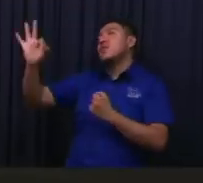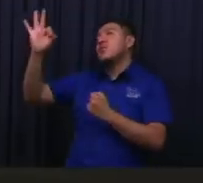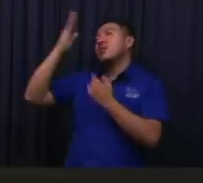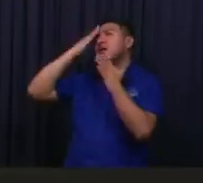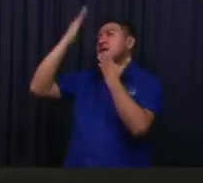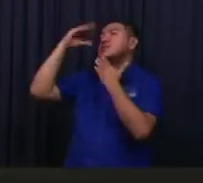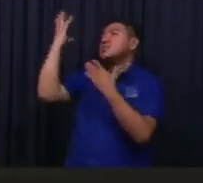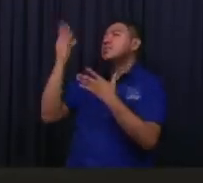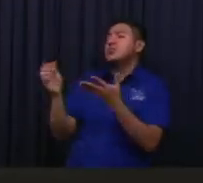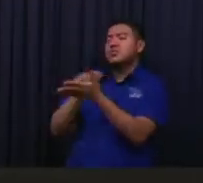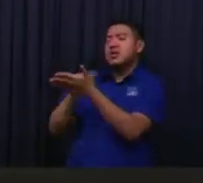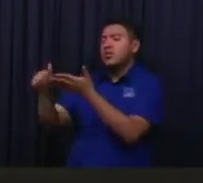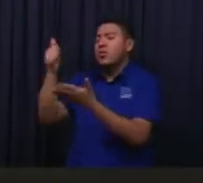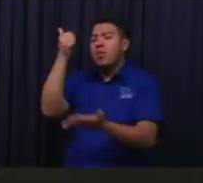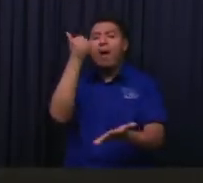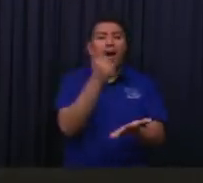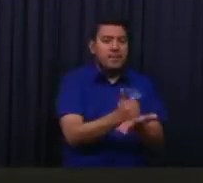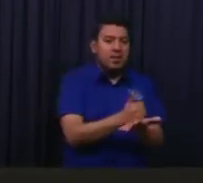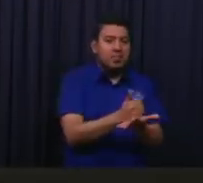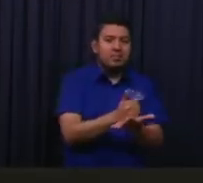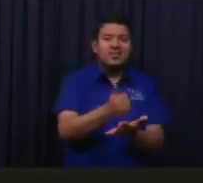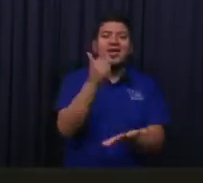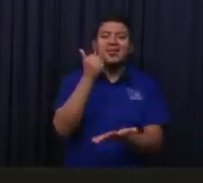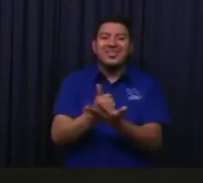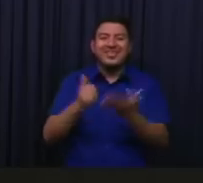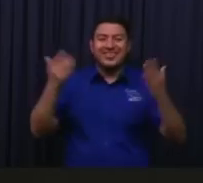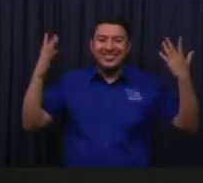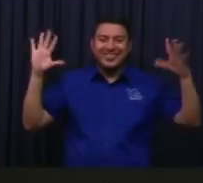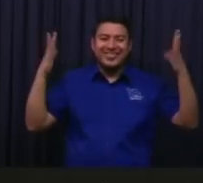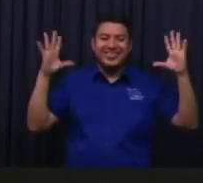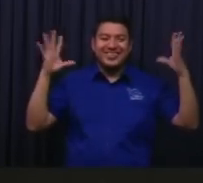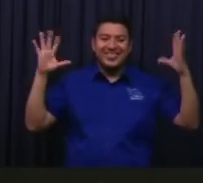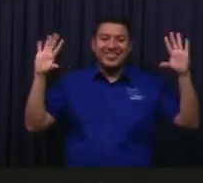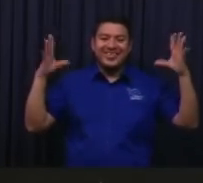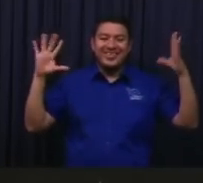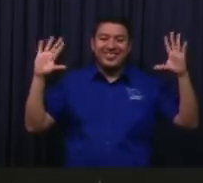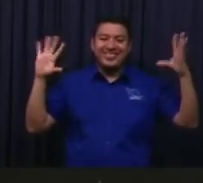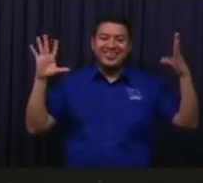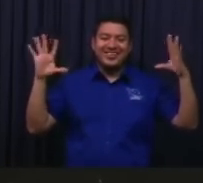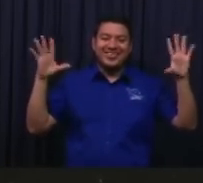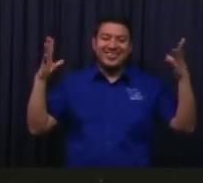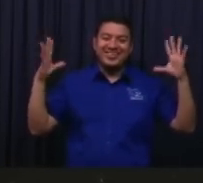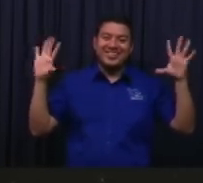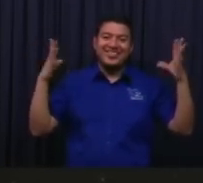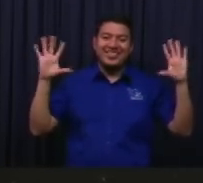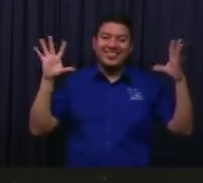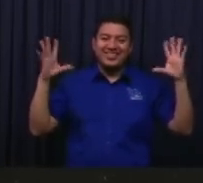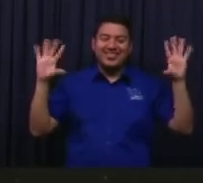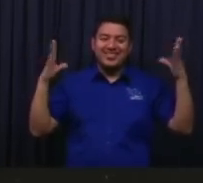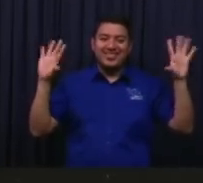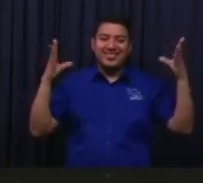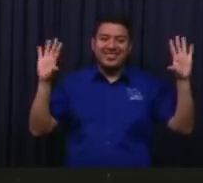Espíritu Santo. Amén, amén y amén. Dele ese aplauso fuerte al Rey bendito.